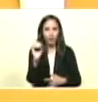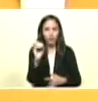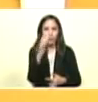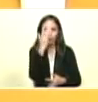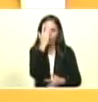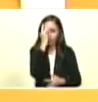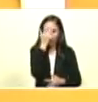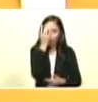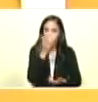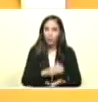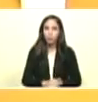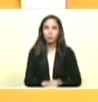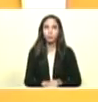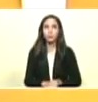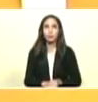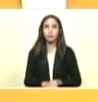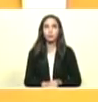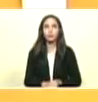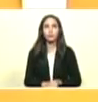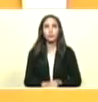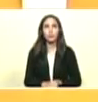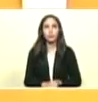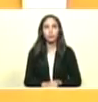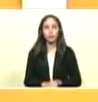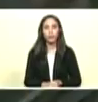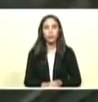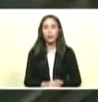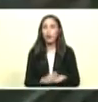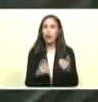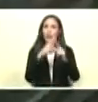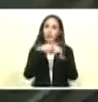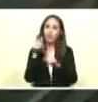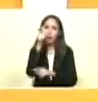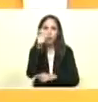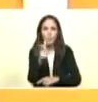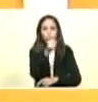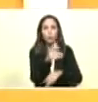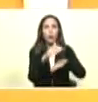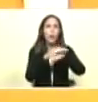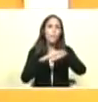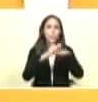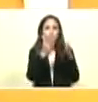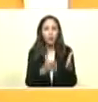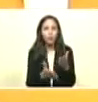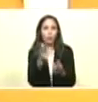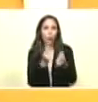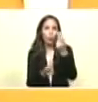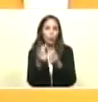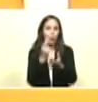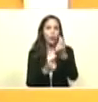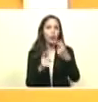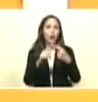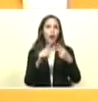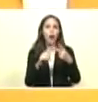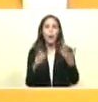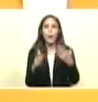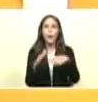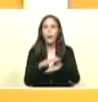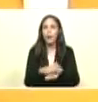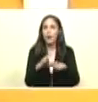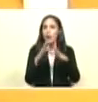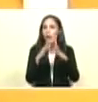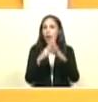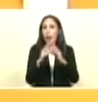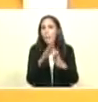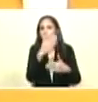Al-Aissami, vicepresidente de Economía, ministros de la Economía, vicepresidente de Comunicación, presidente de